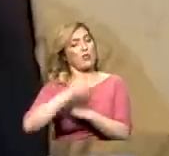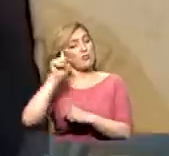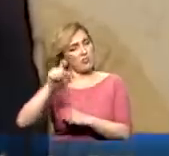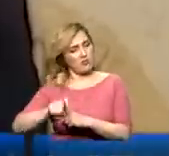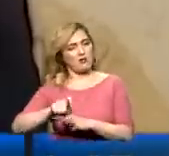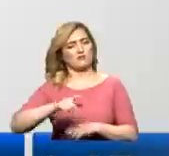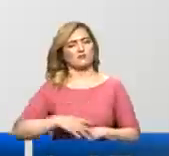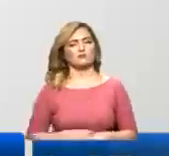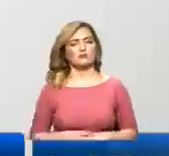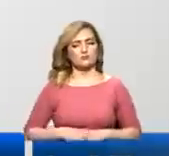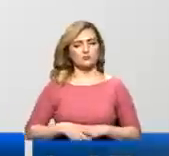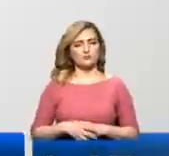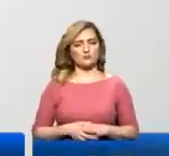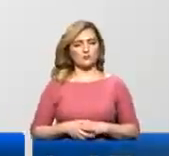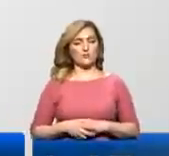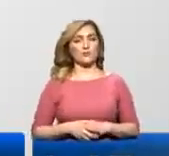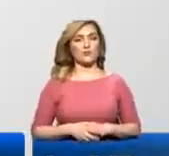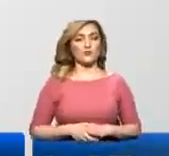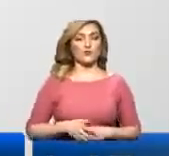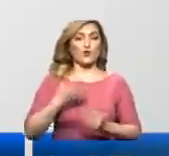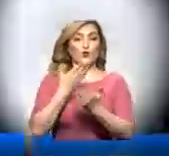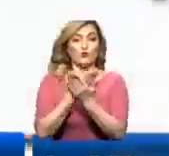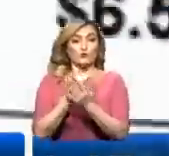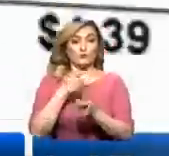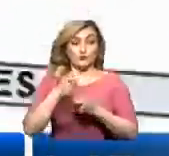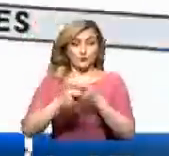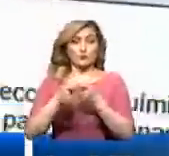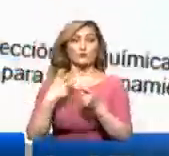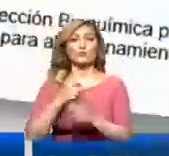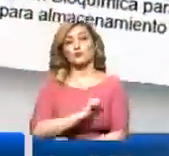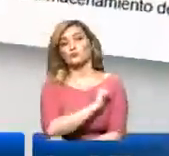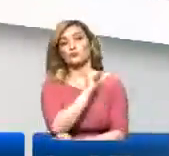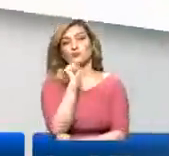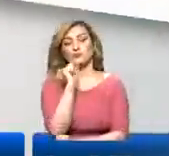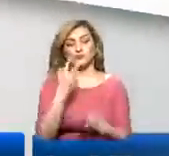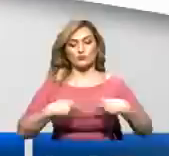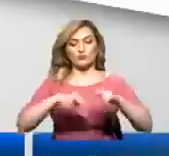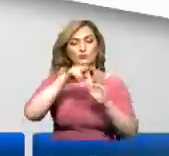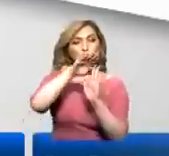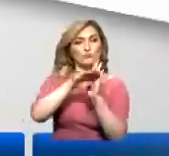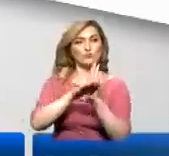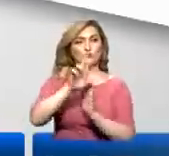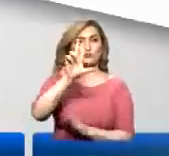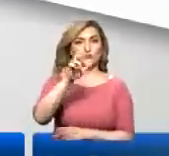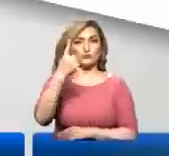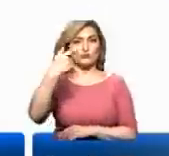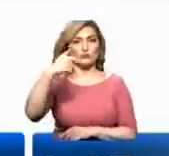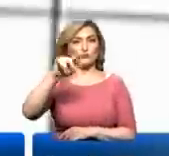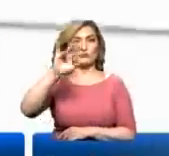de las adquisiciones. A simple vista, la oferta ganadora de este proceso es la de menor precio,